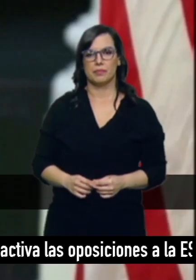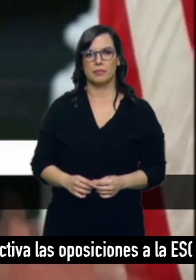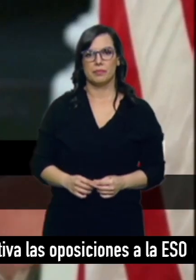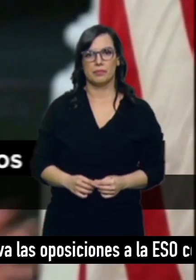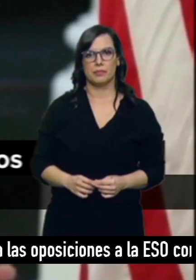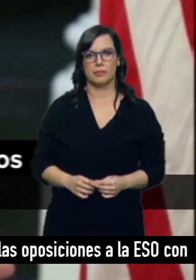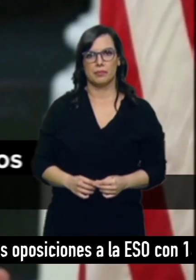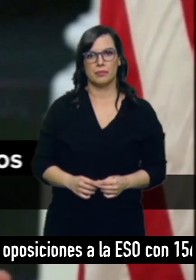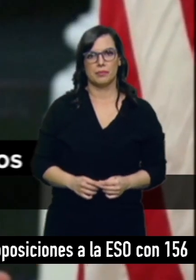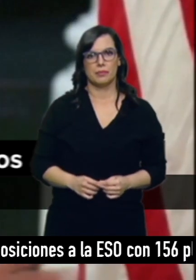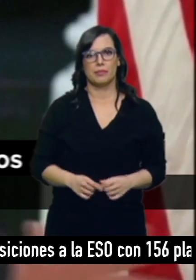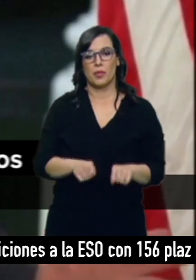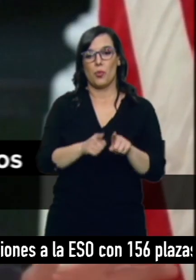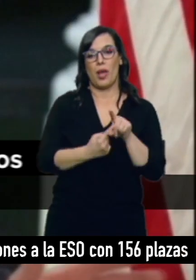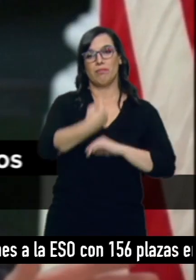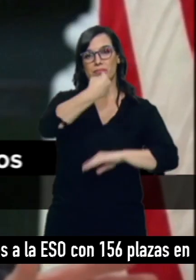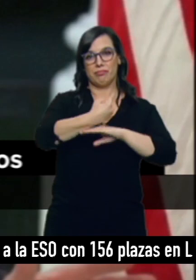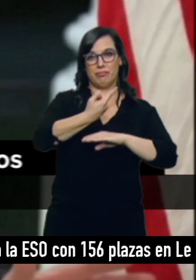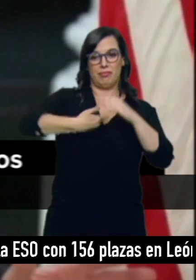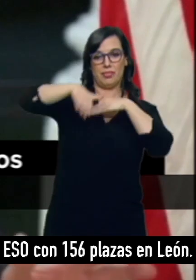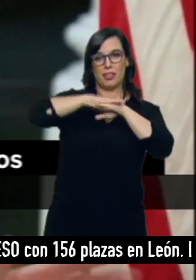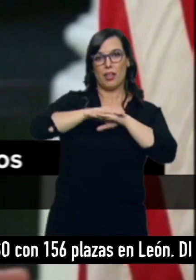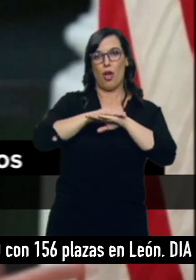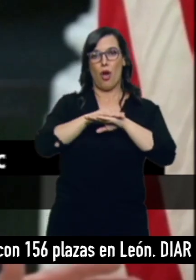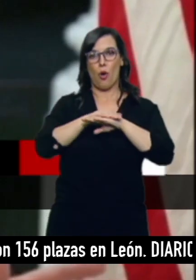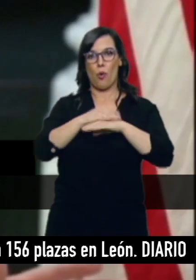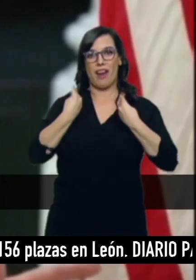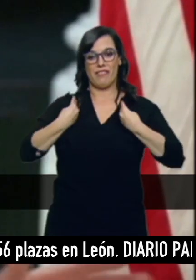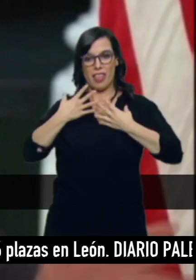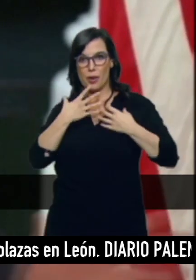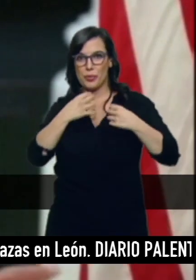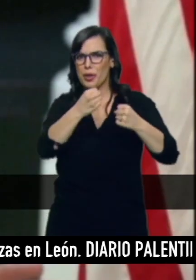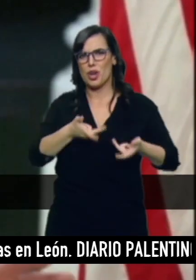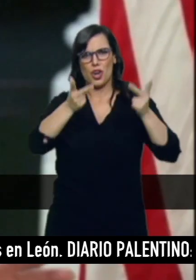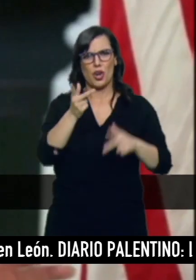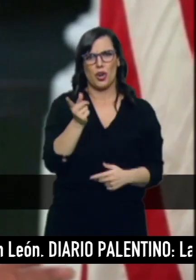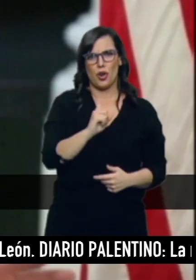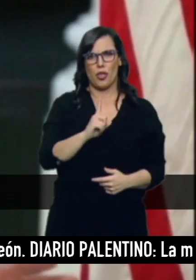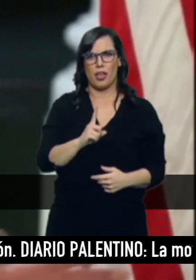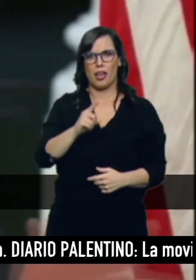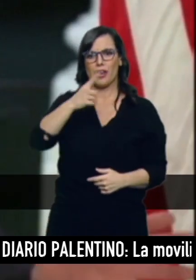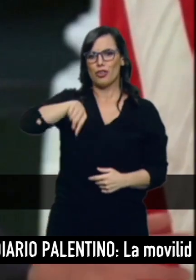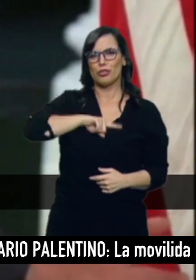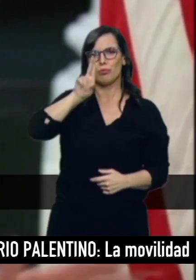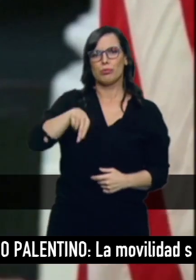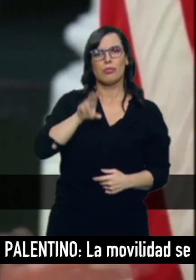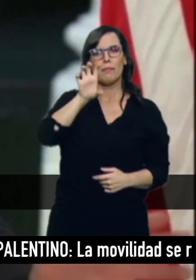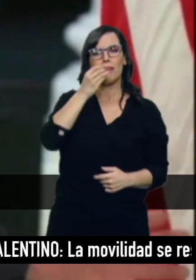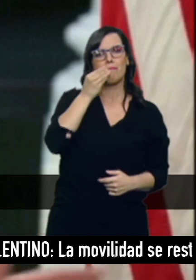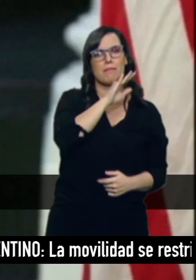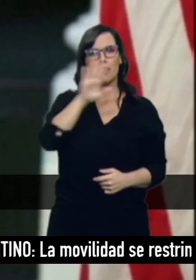Don't let it dominate. Don't let it take over your lives. Don't let that happen. We have the greatest country in the world. We're going